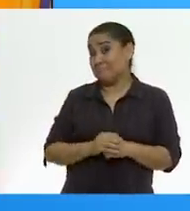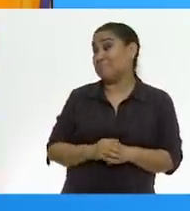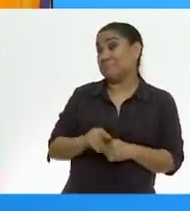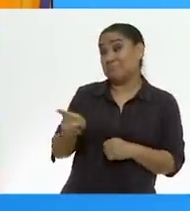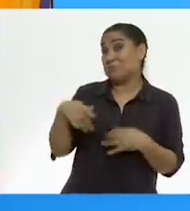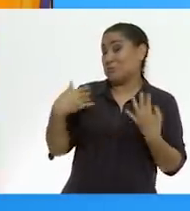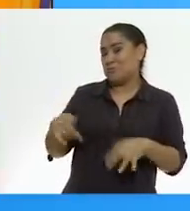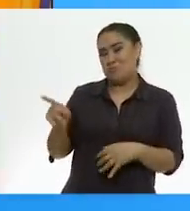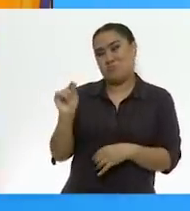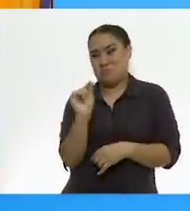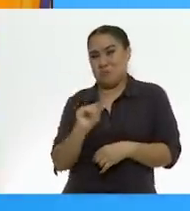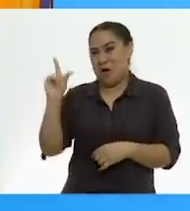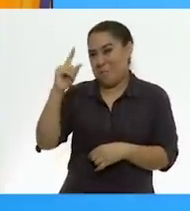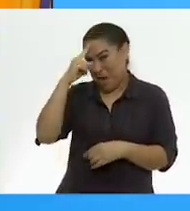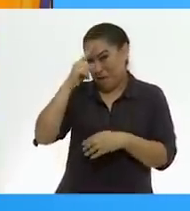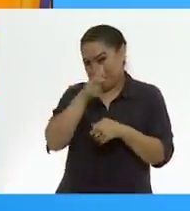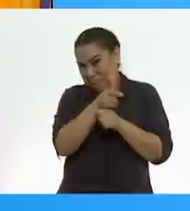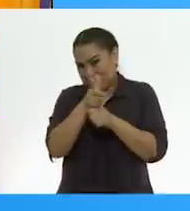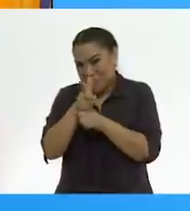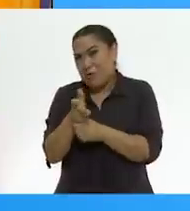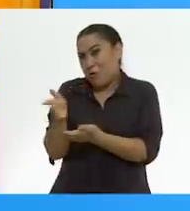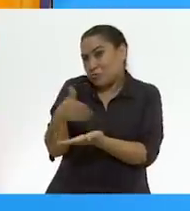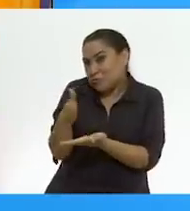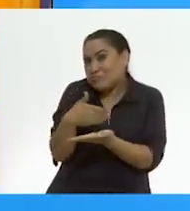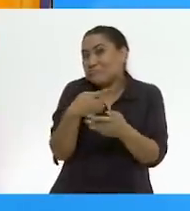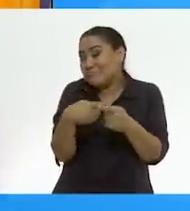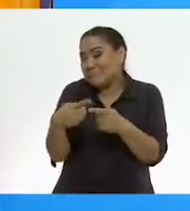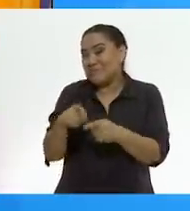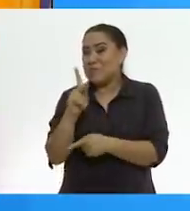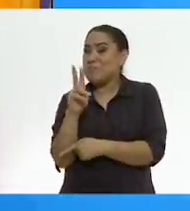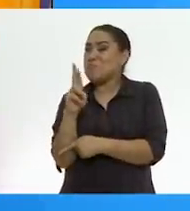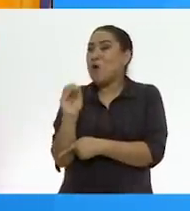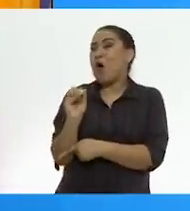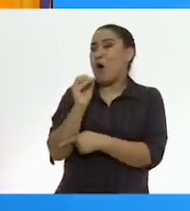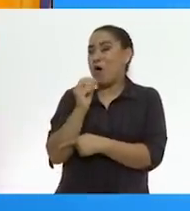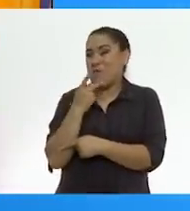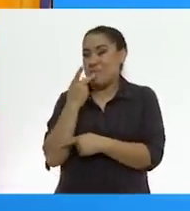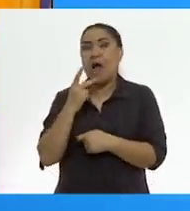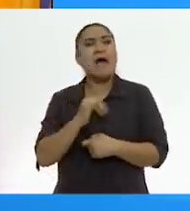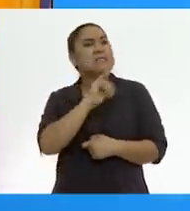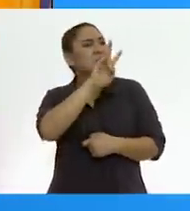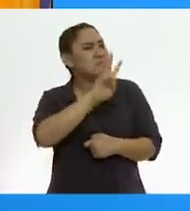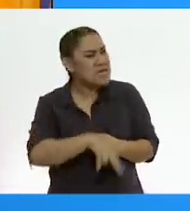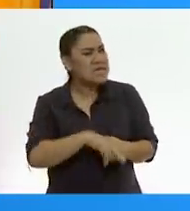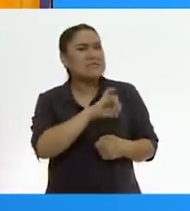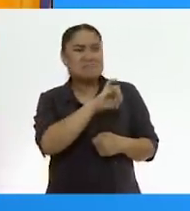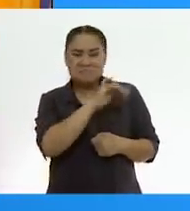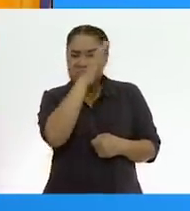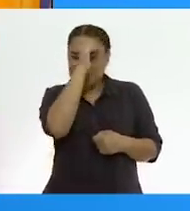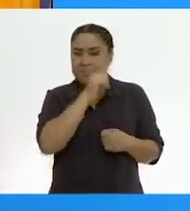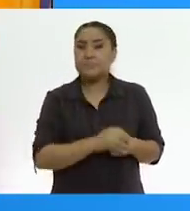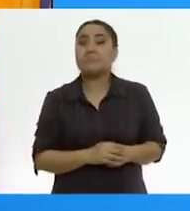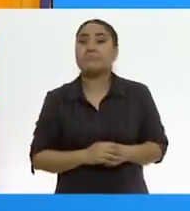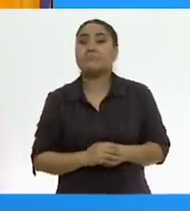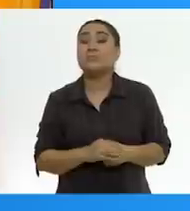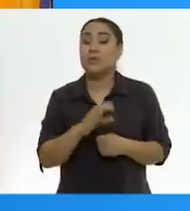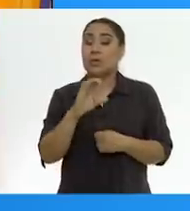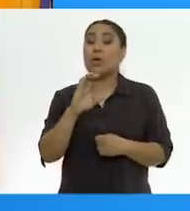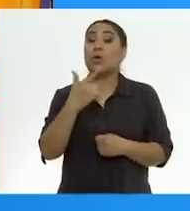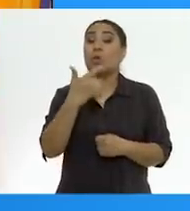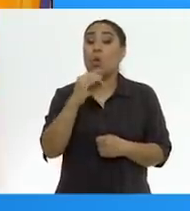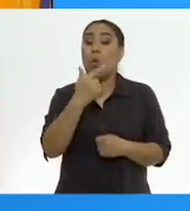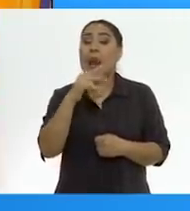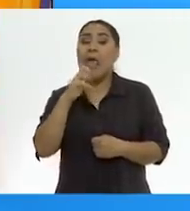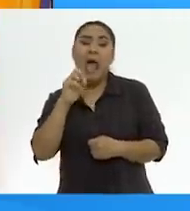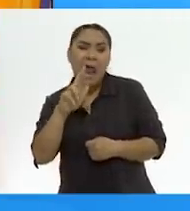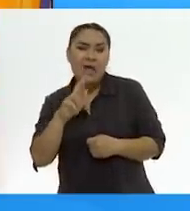de las cámaras. Y para cocinar y para muchas cosas más. Es verdad, a ver, ¿yo cuál digo? ¡Googlear! ¿Oh?